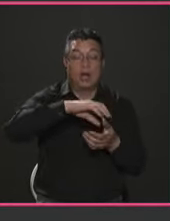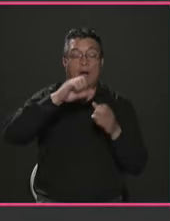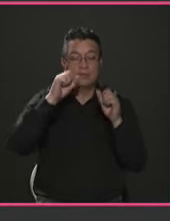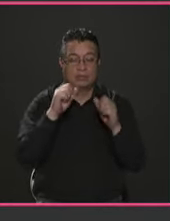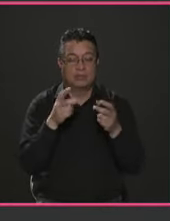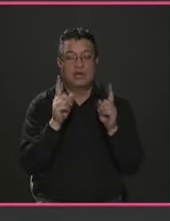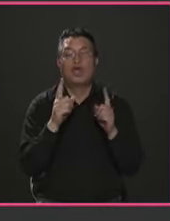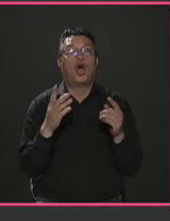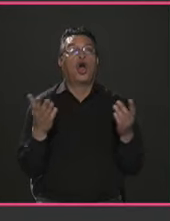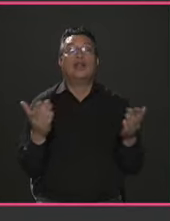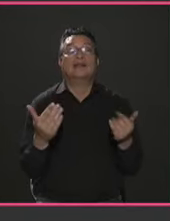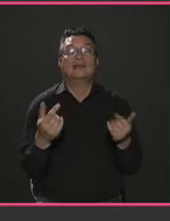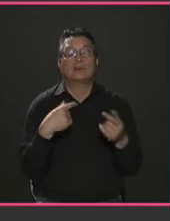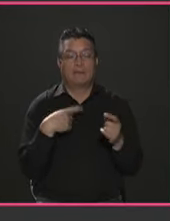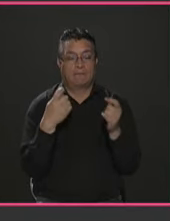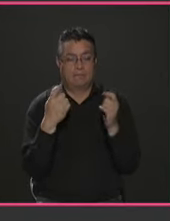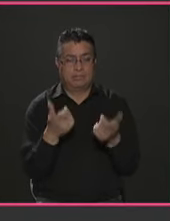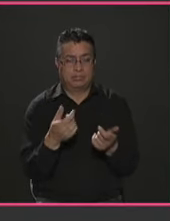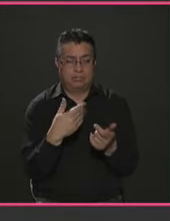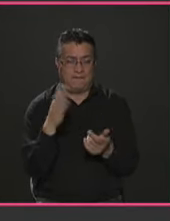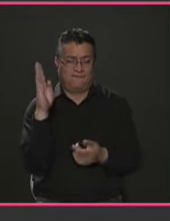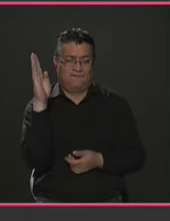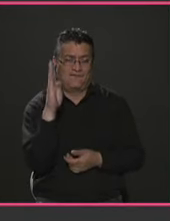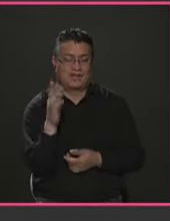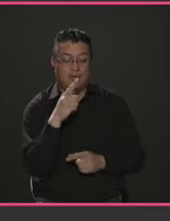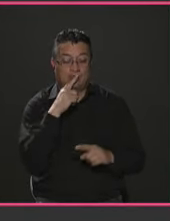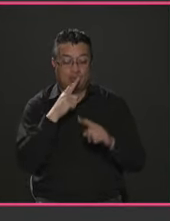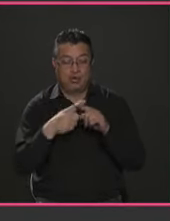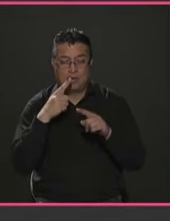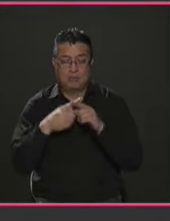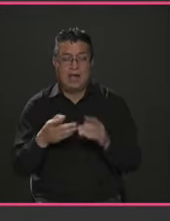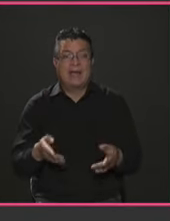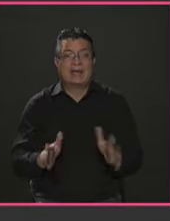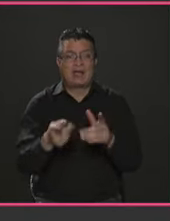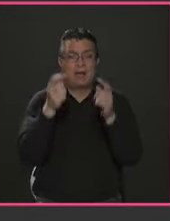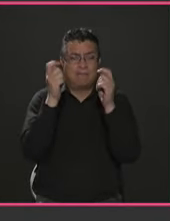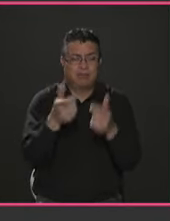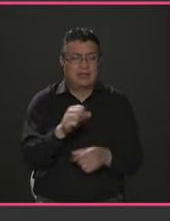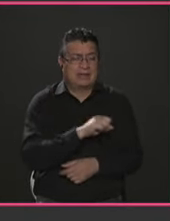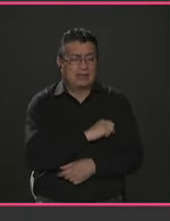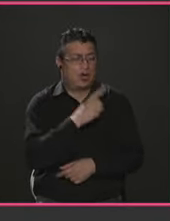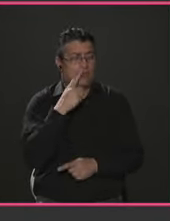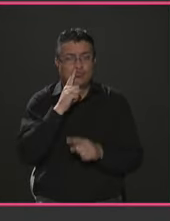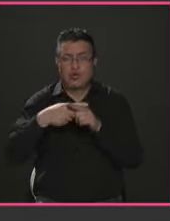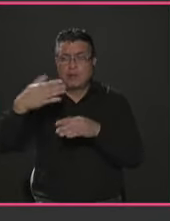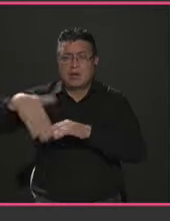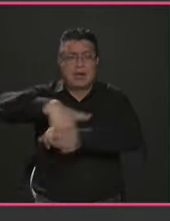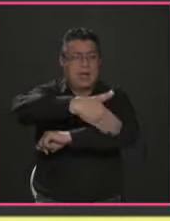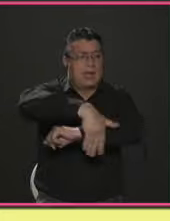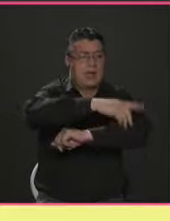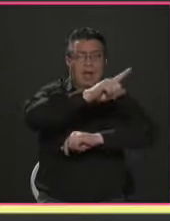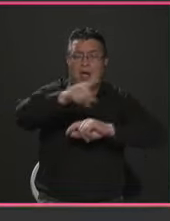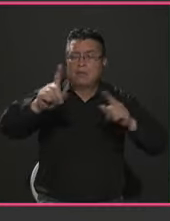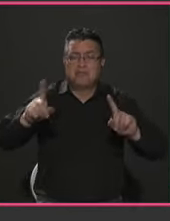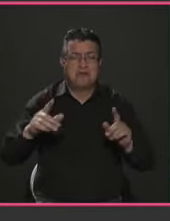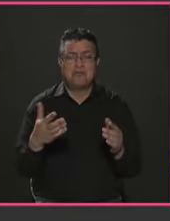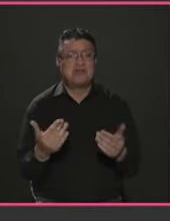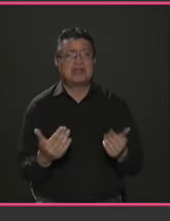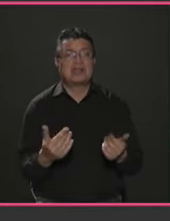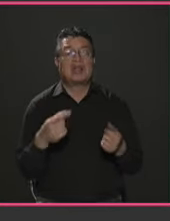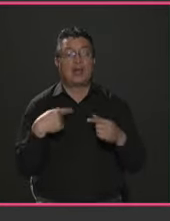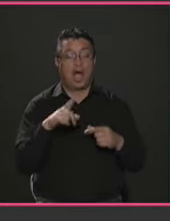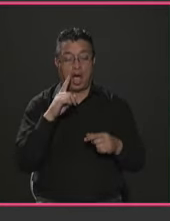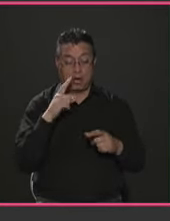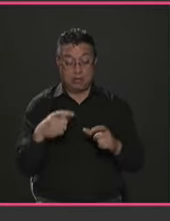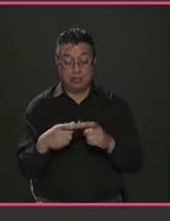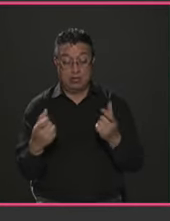no fuera necesario como una habilidad básica el saber los nombres de todas las calles de una ciudad por ejemplo como Santiago Lo que esto significa que todas las personas que tengan una